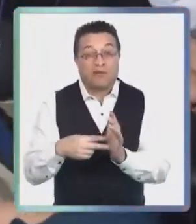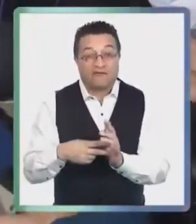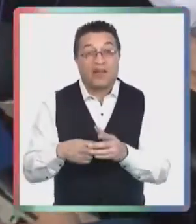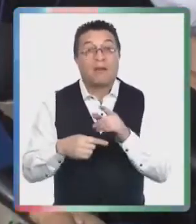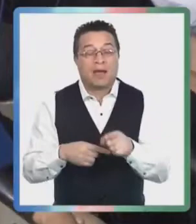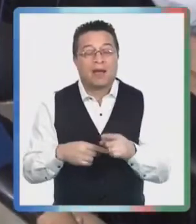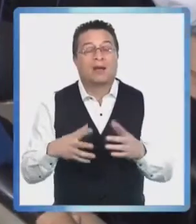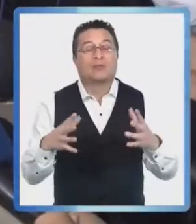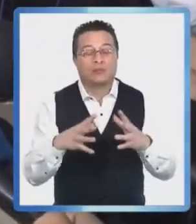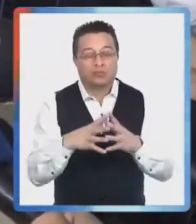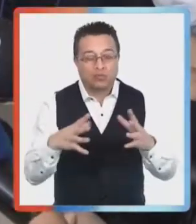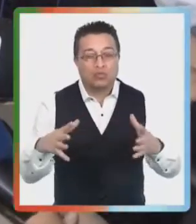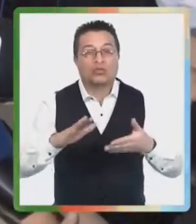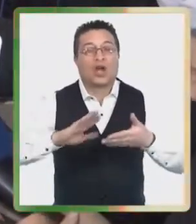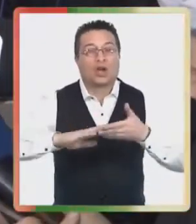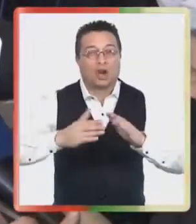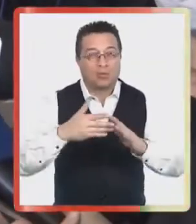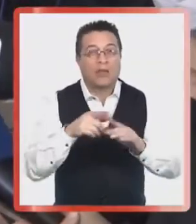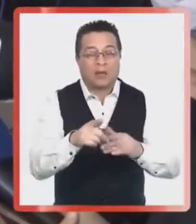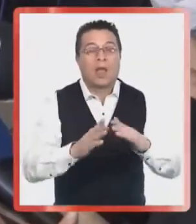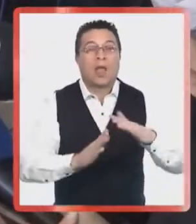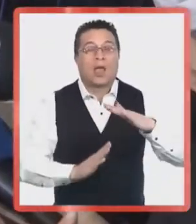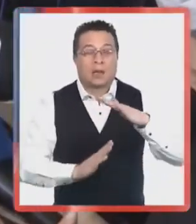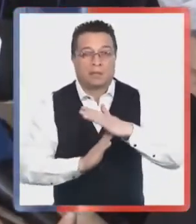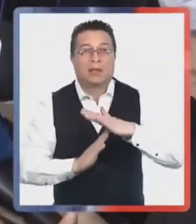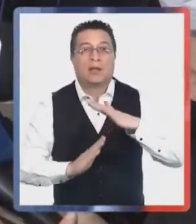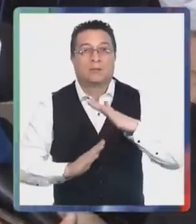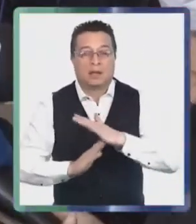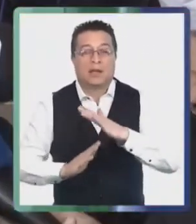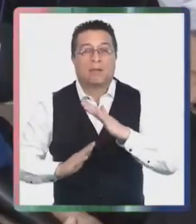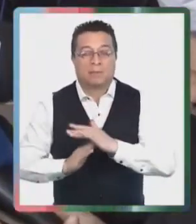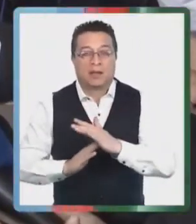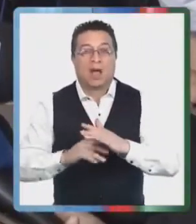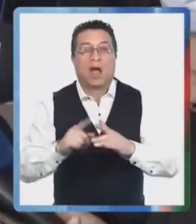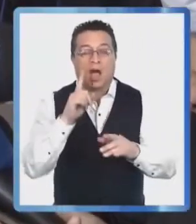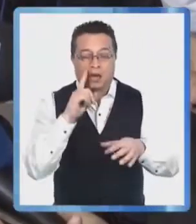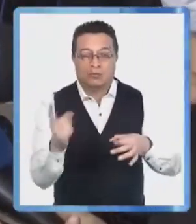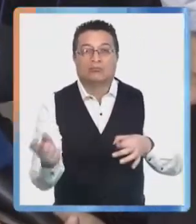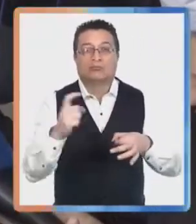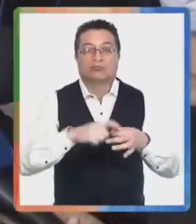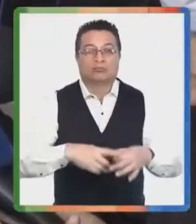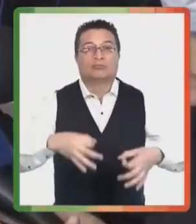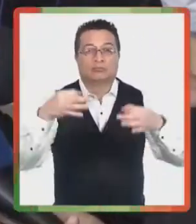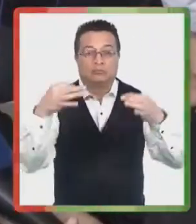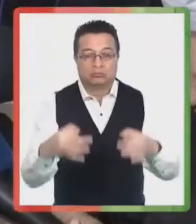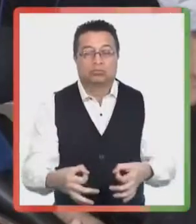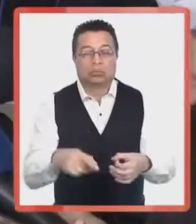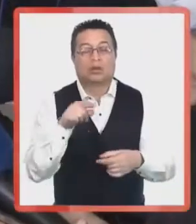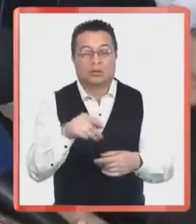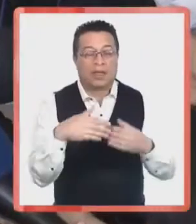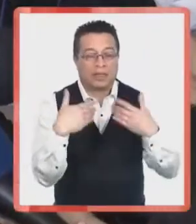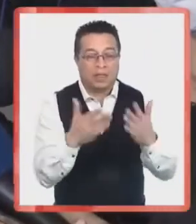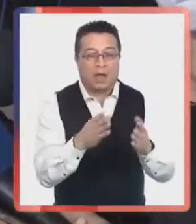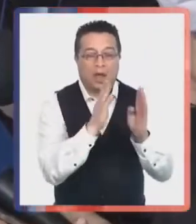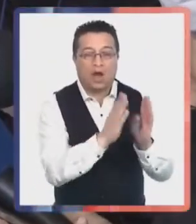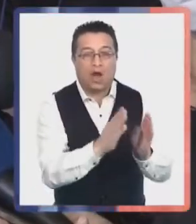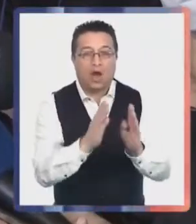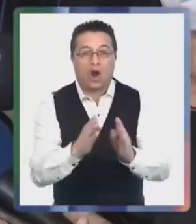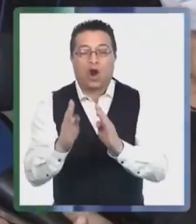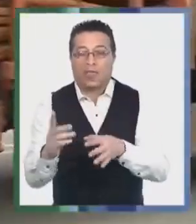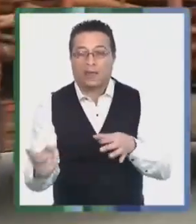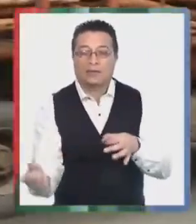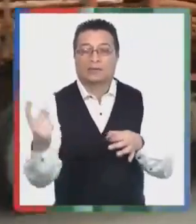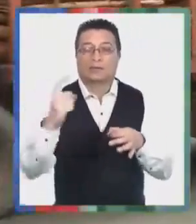muchas comunidades que están en espera, hay una inscripción formal y se van entregando por orden de